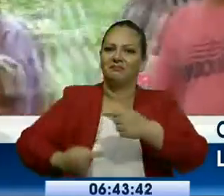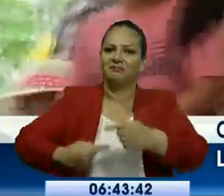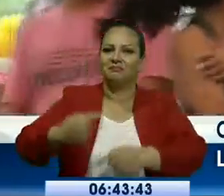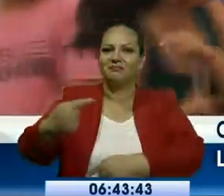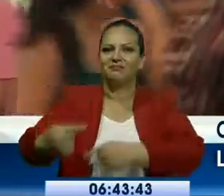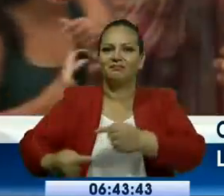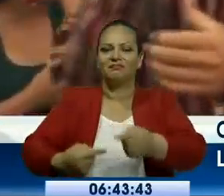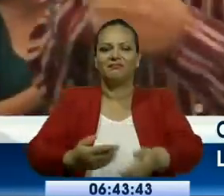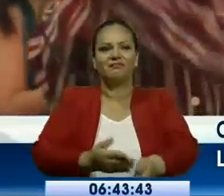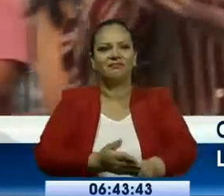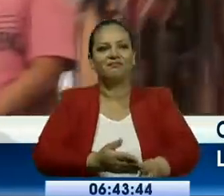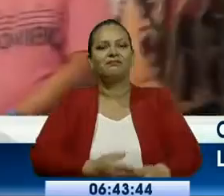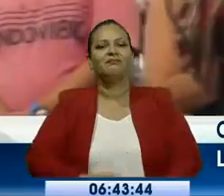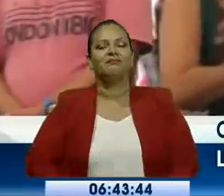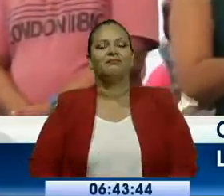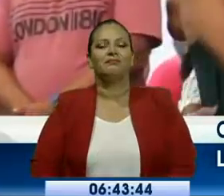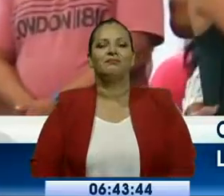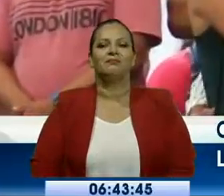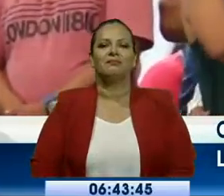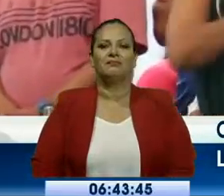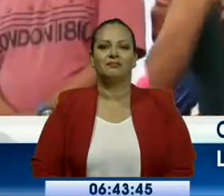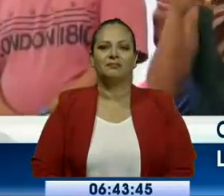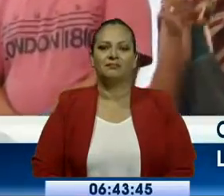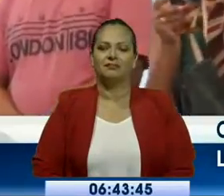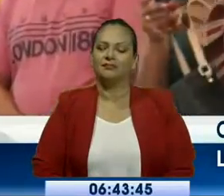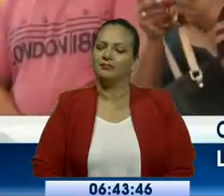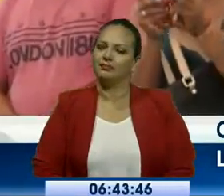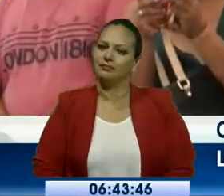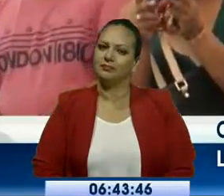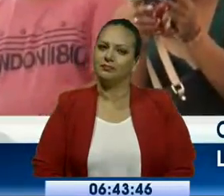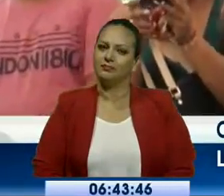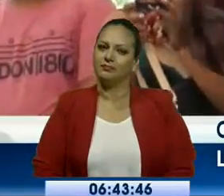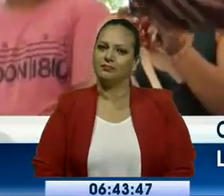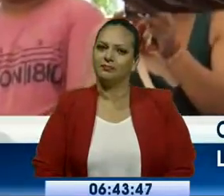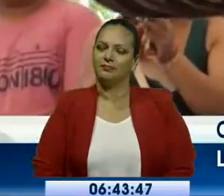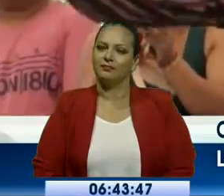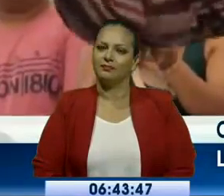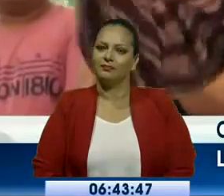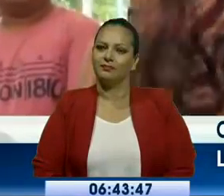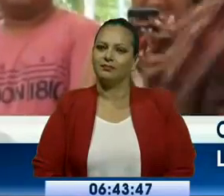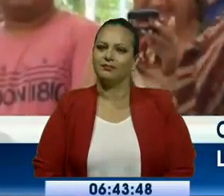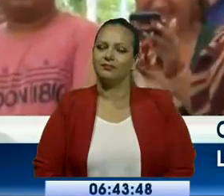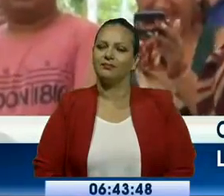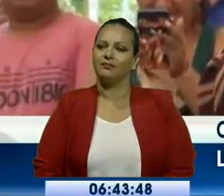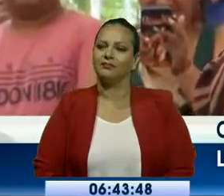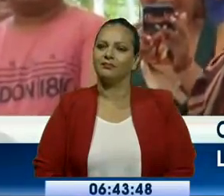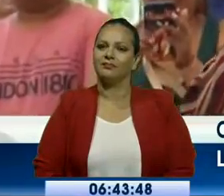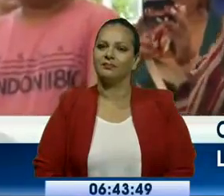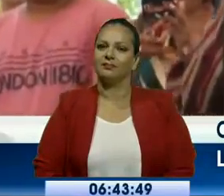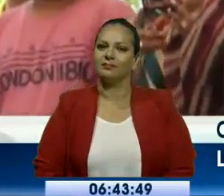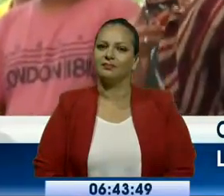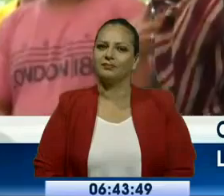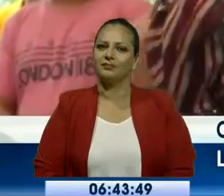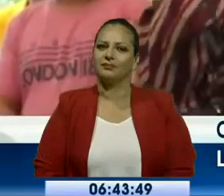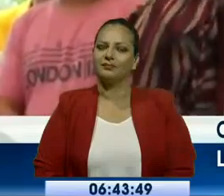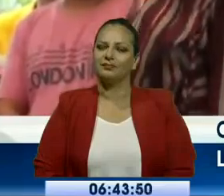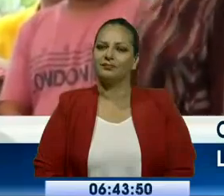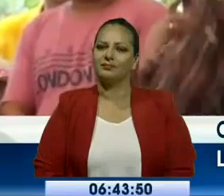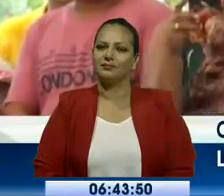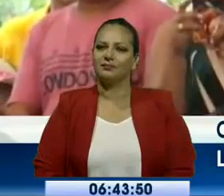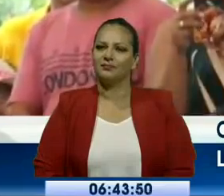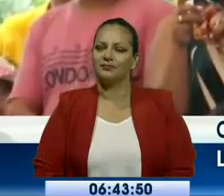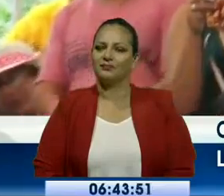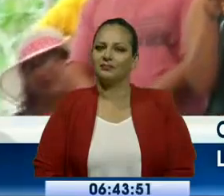anillo. De tu luz de tus labios un lindo beso y de tu pecho el